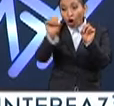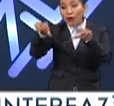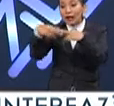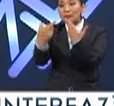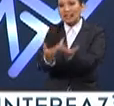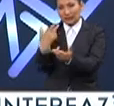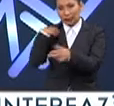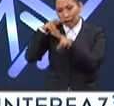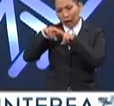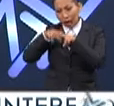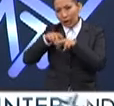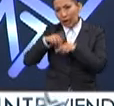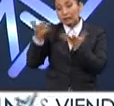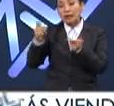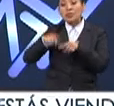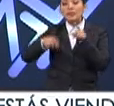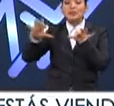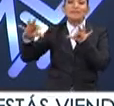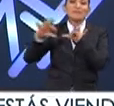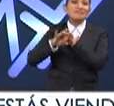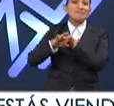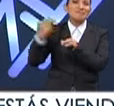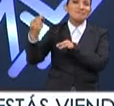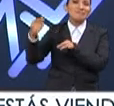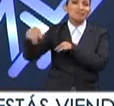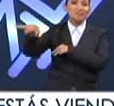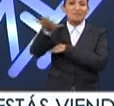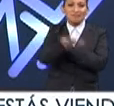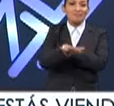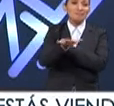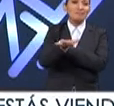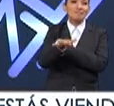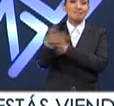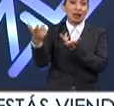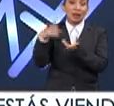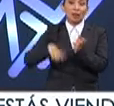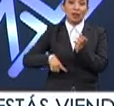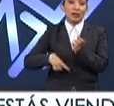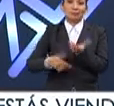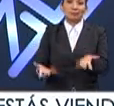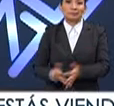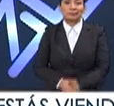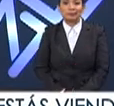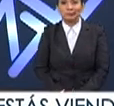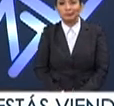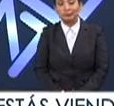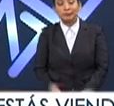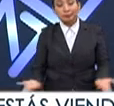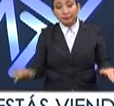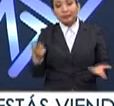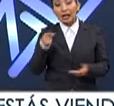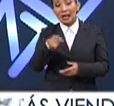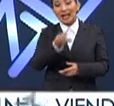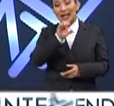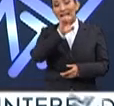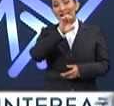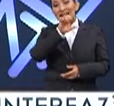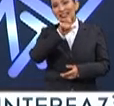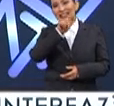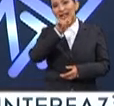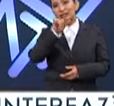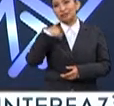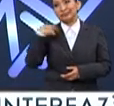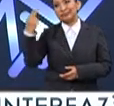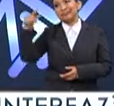revistas de reflexión o literarias dependan son así que del estado finalmente en el excélsior dependía